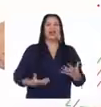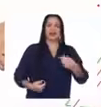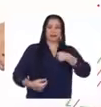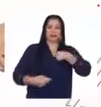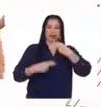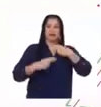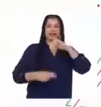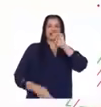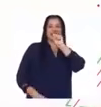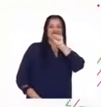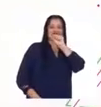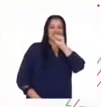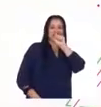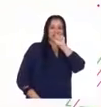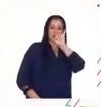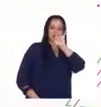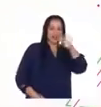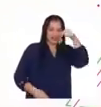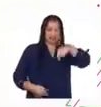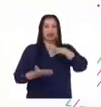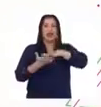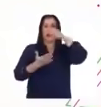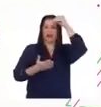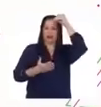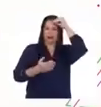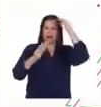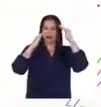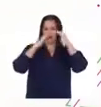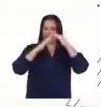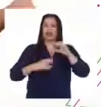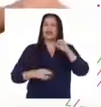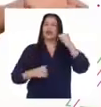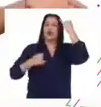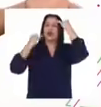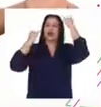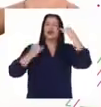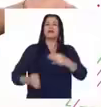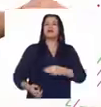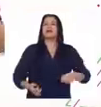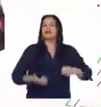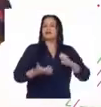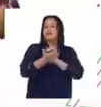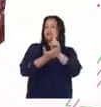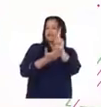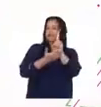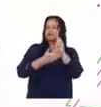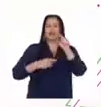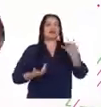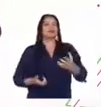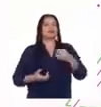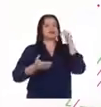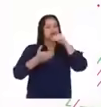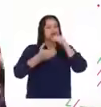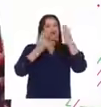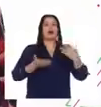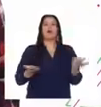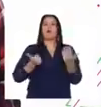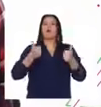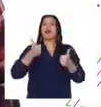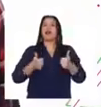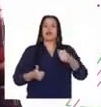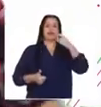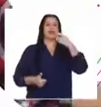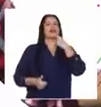soy Stephanie Orue y esto es Aprendo en Casa, una iniciativa del Ministerio de Educación para estudiantes de quinto